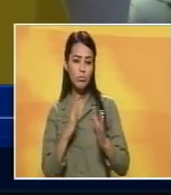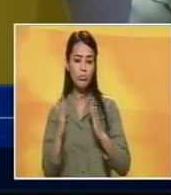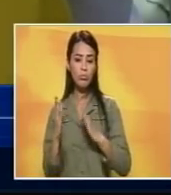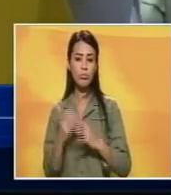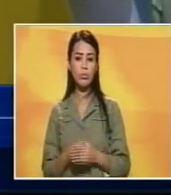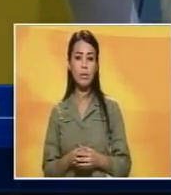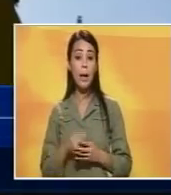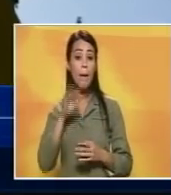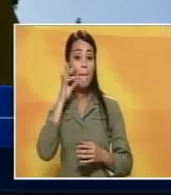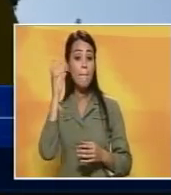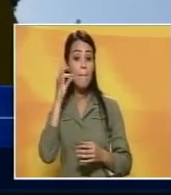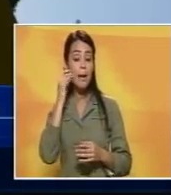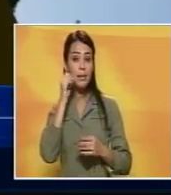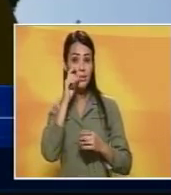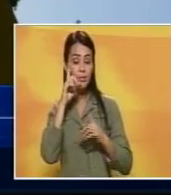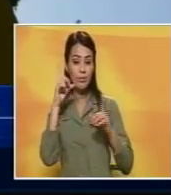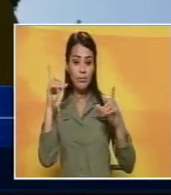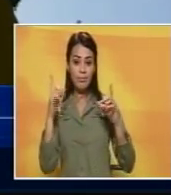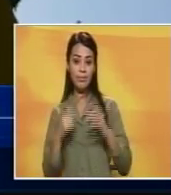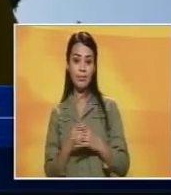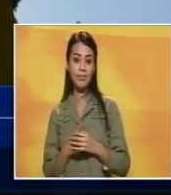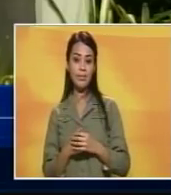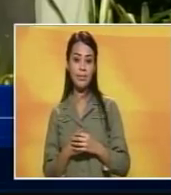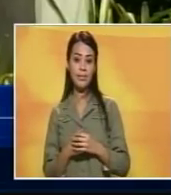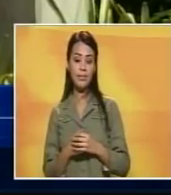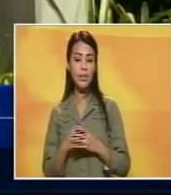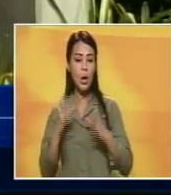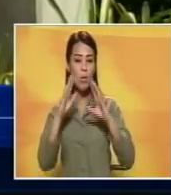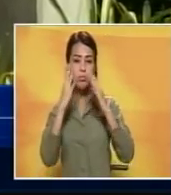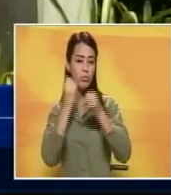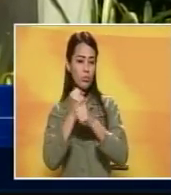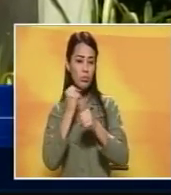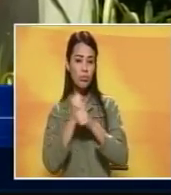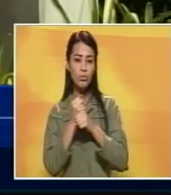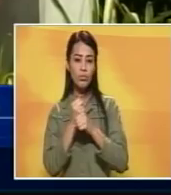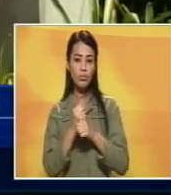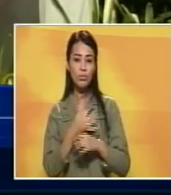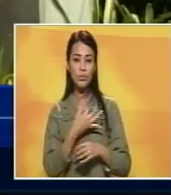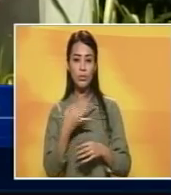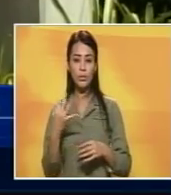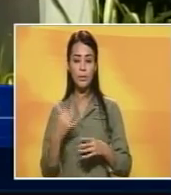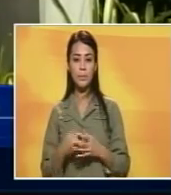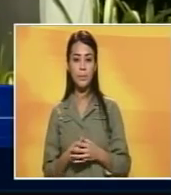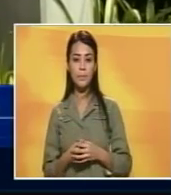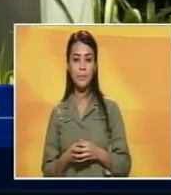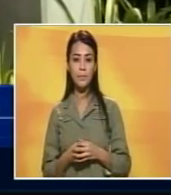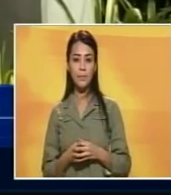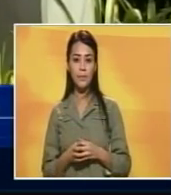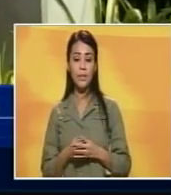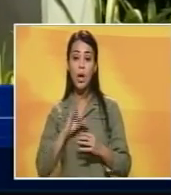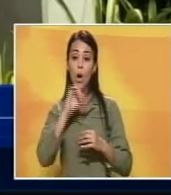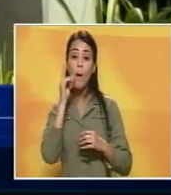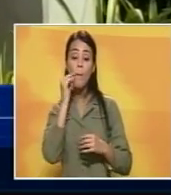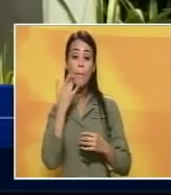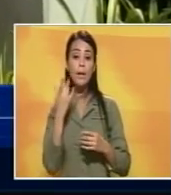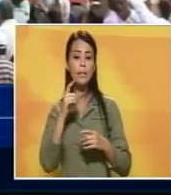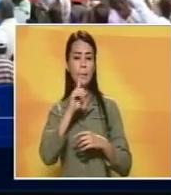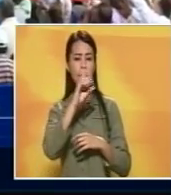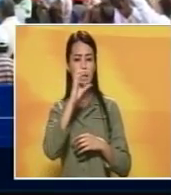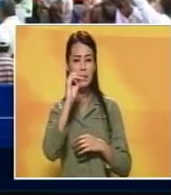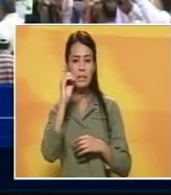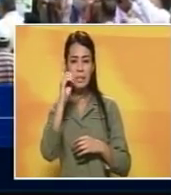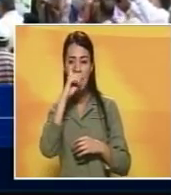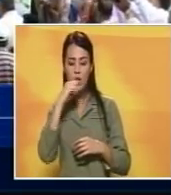Amarillo Araguaney del artista Hernán Moreno, La Peregrina, obra elaborada por el escultor neoyorquino Giovanni Turini hace más de 100 años